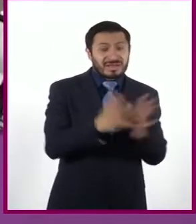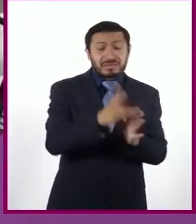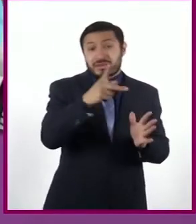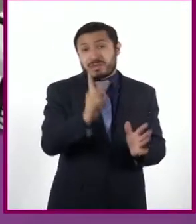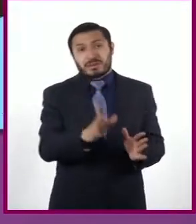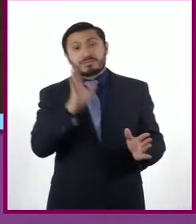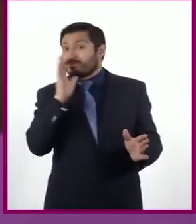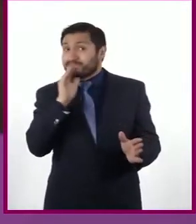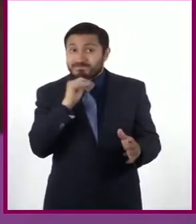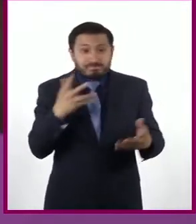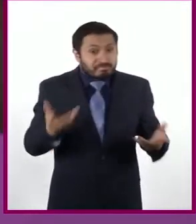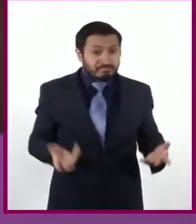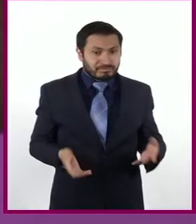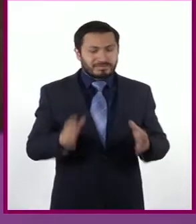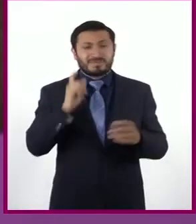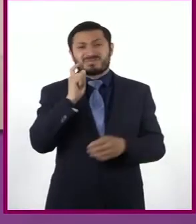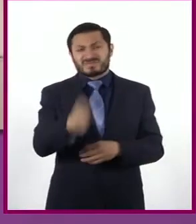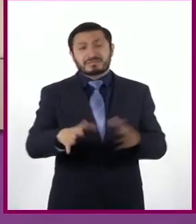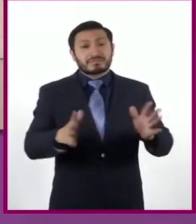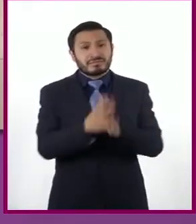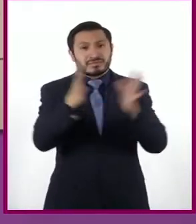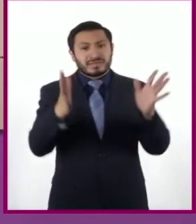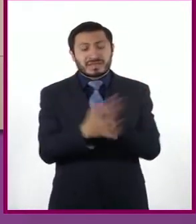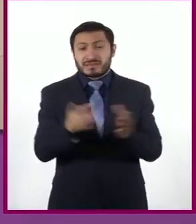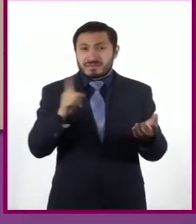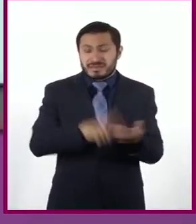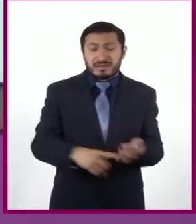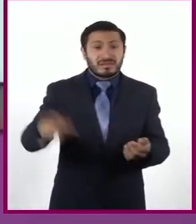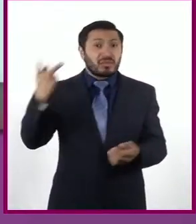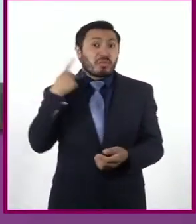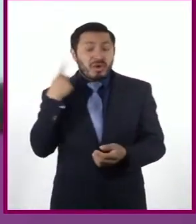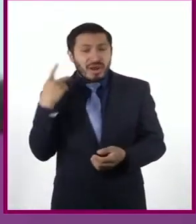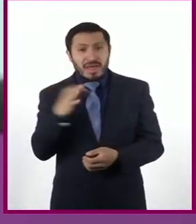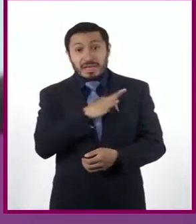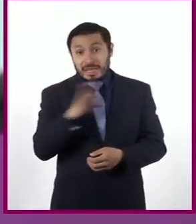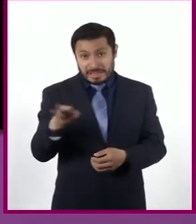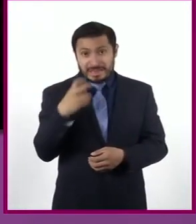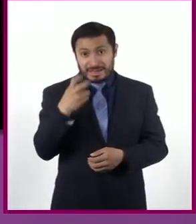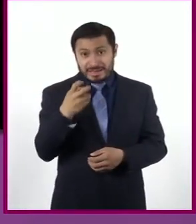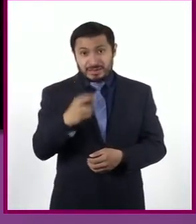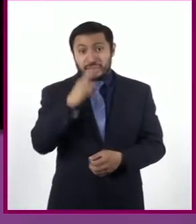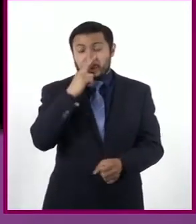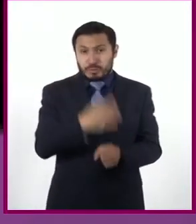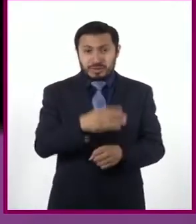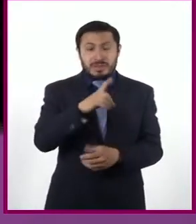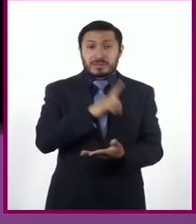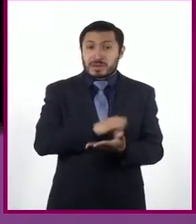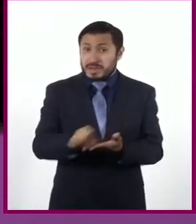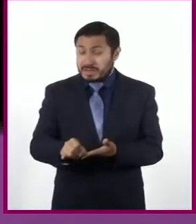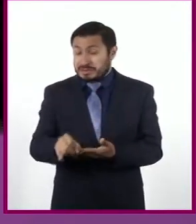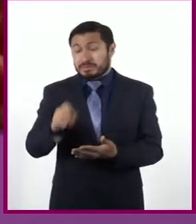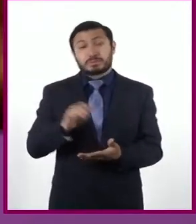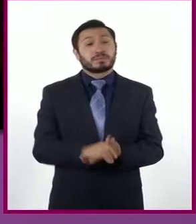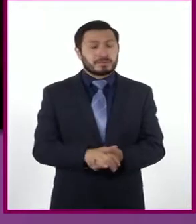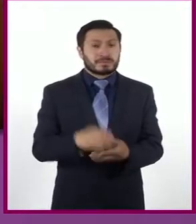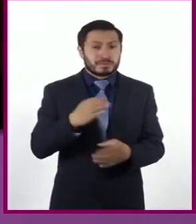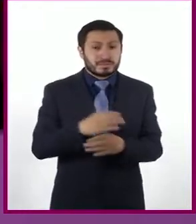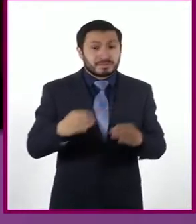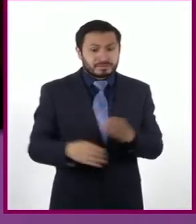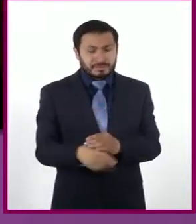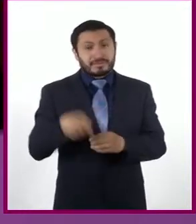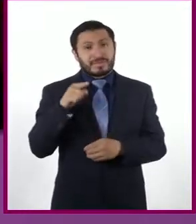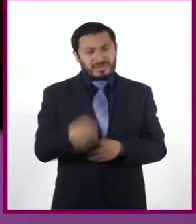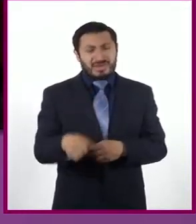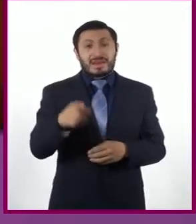pueden. Participar es una acción política y requiere tomar decisiones. Estas empiezan al definir si se